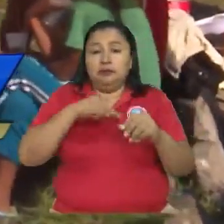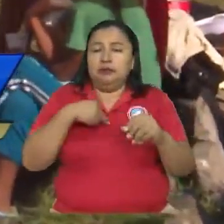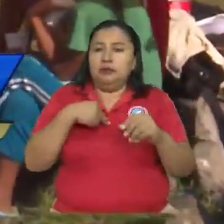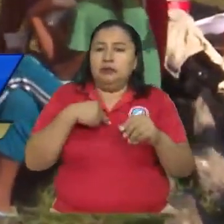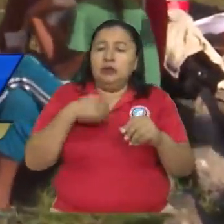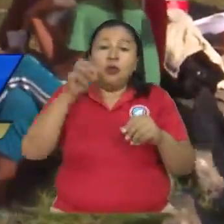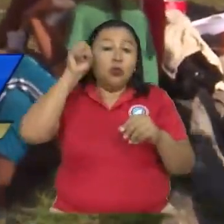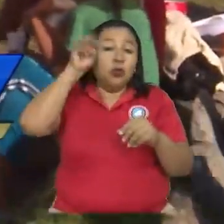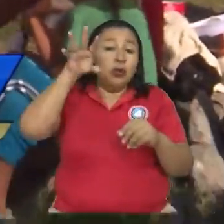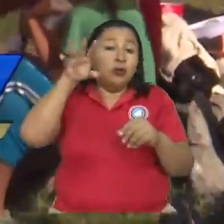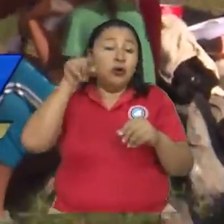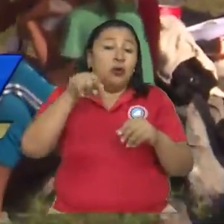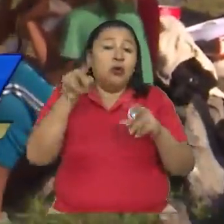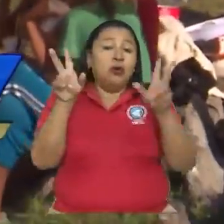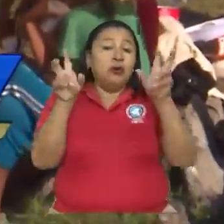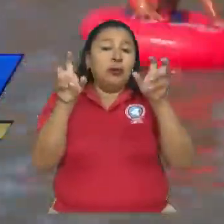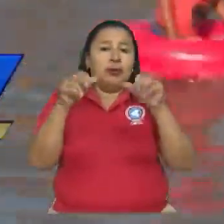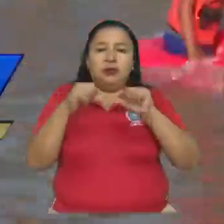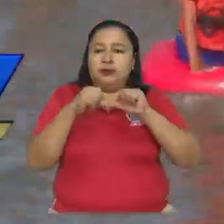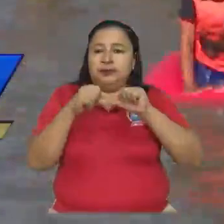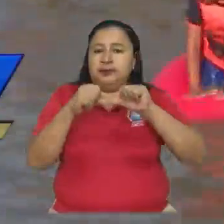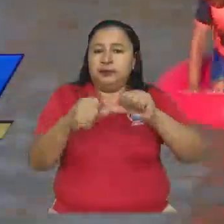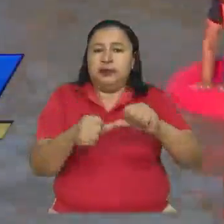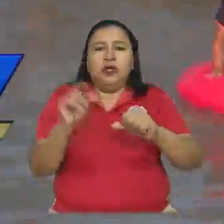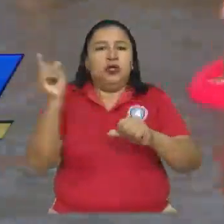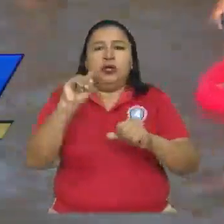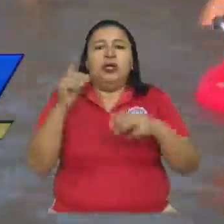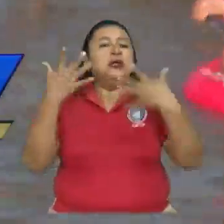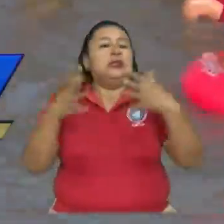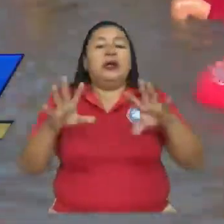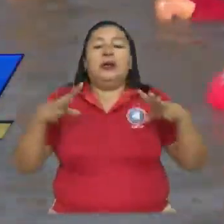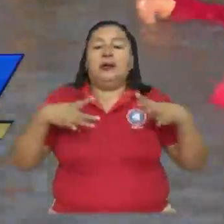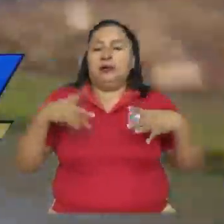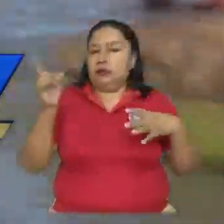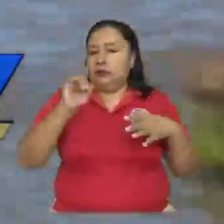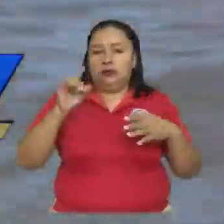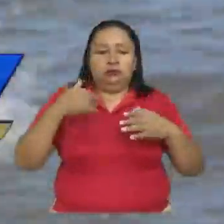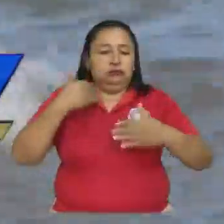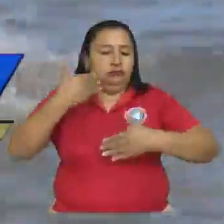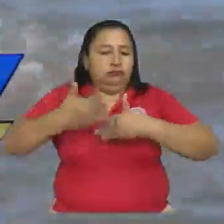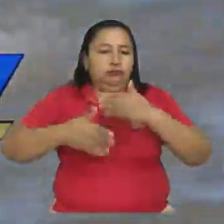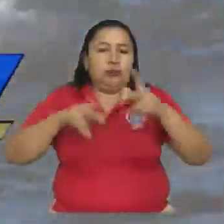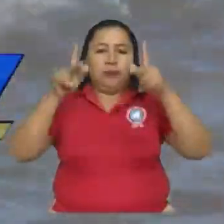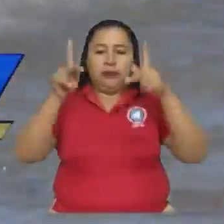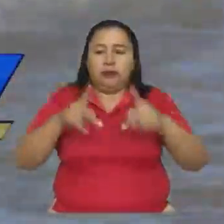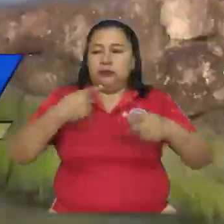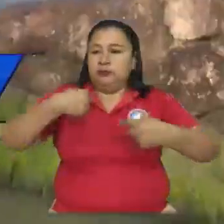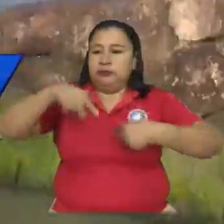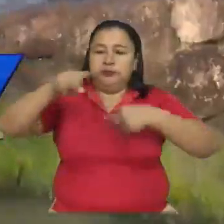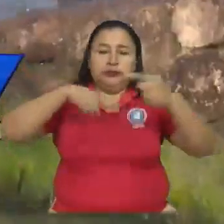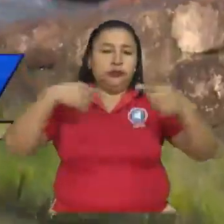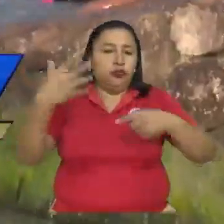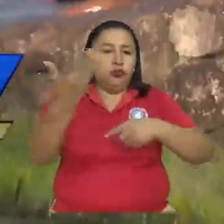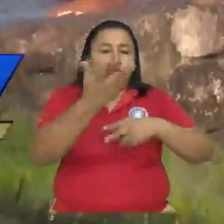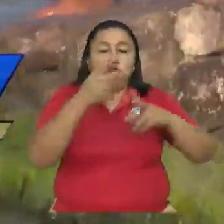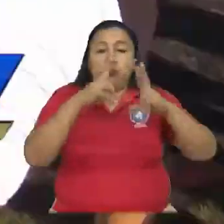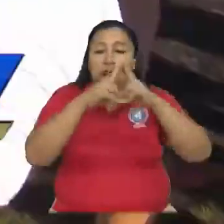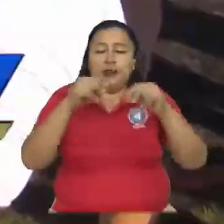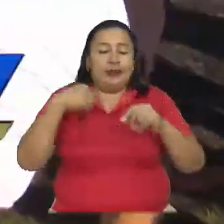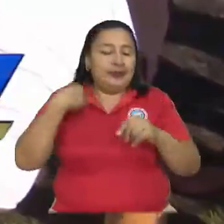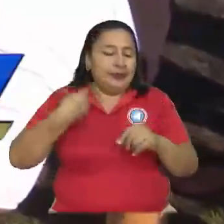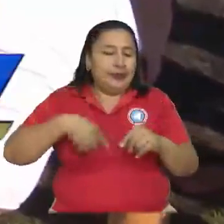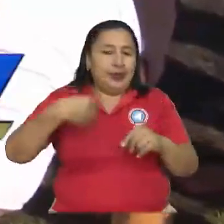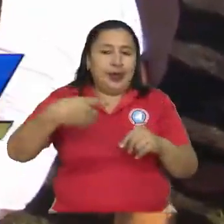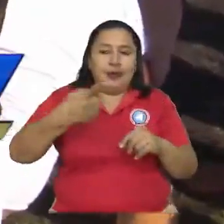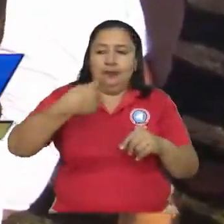el turismo es un tema permanente, no es algo, claro, que, bueno, solo las vacaciones, no, la gente se moviliza en el territorio nacional todos los